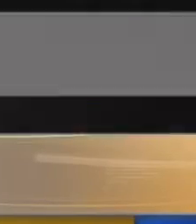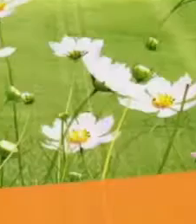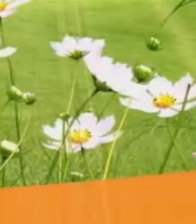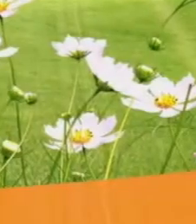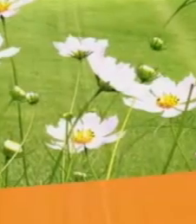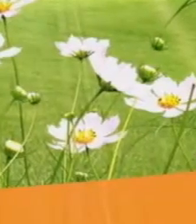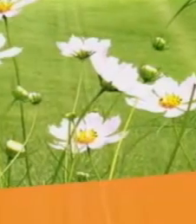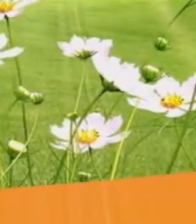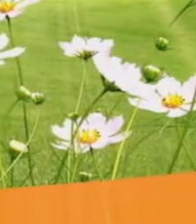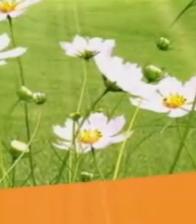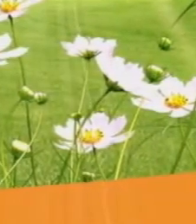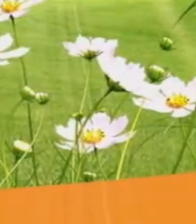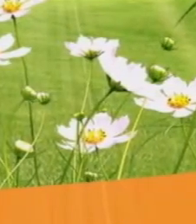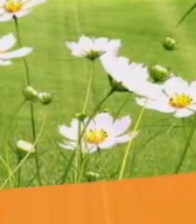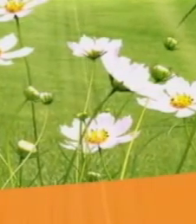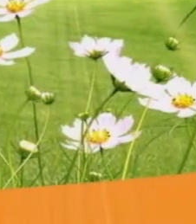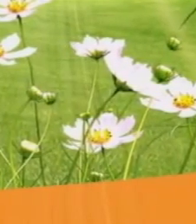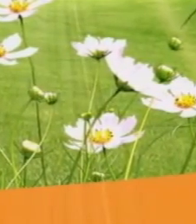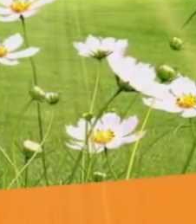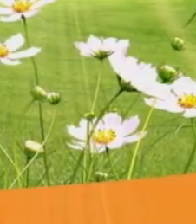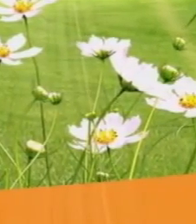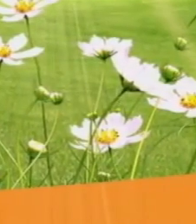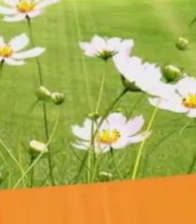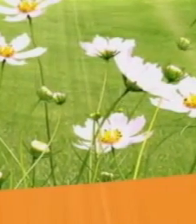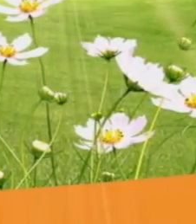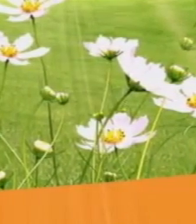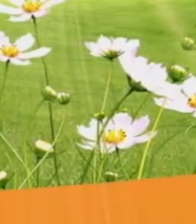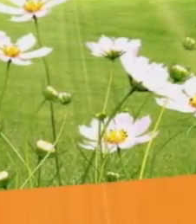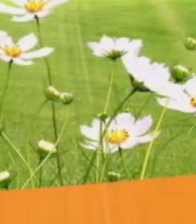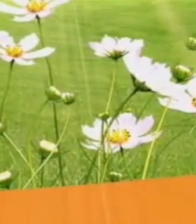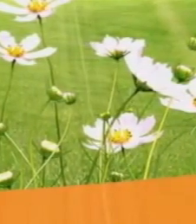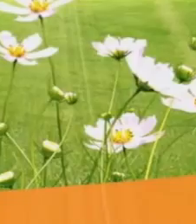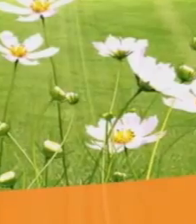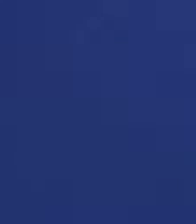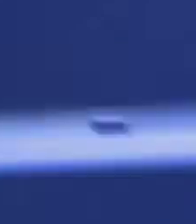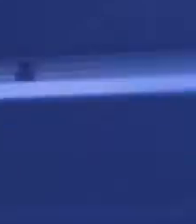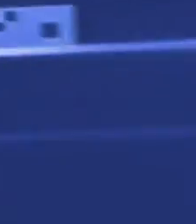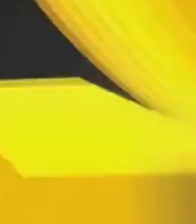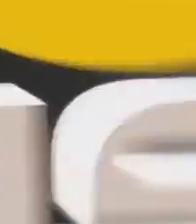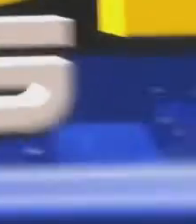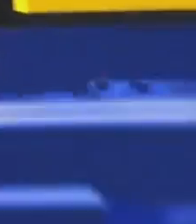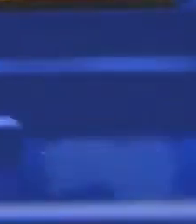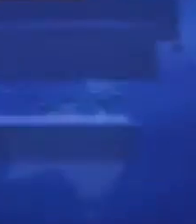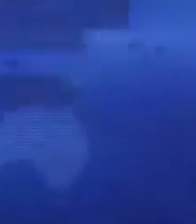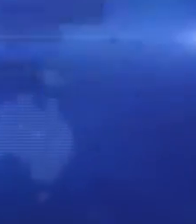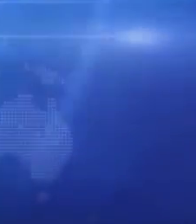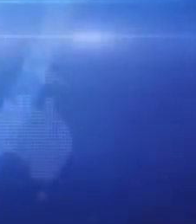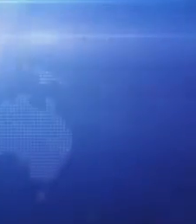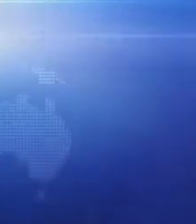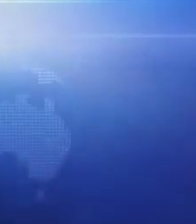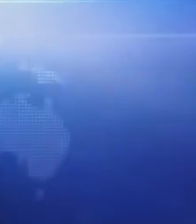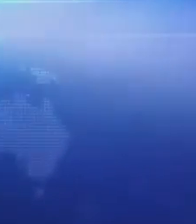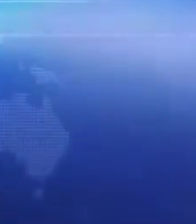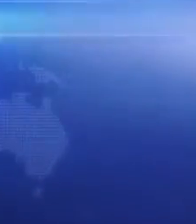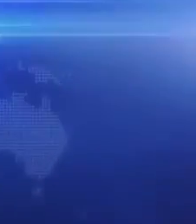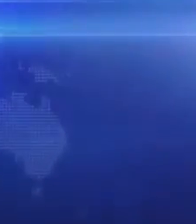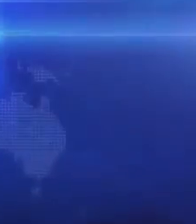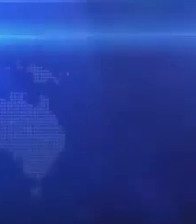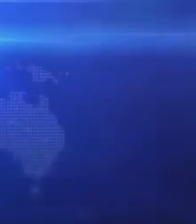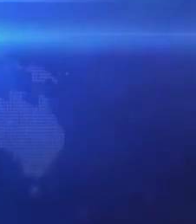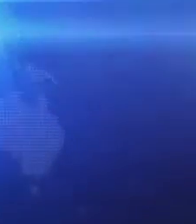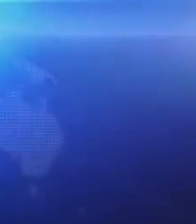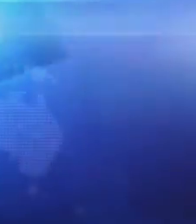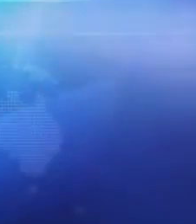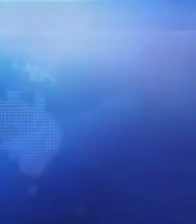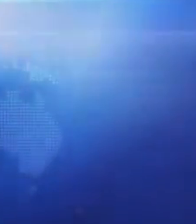participaron. Con el patrocinio de Barsol Ecológico, Barsol Aroma Delicias, líder en limpieza. Enlace Noticias, lo que usted quiere